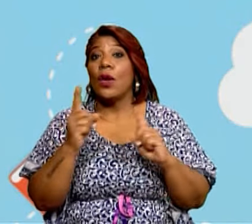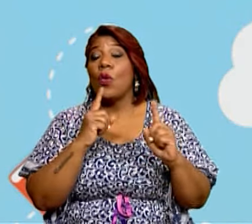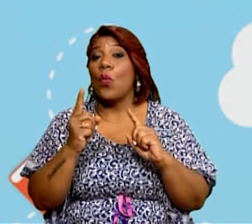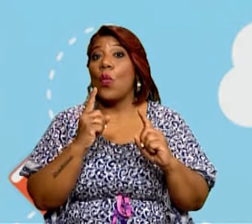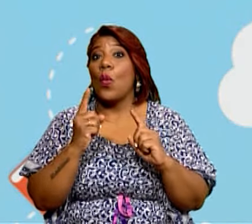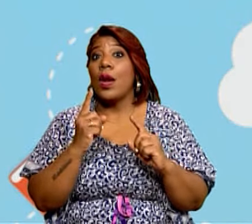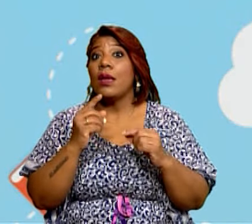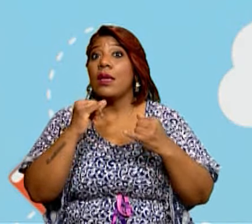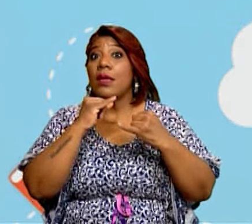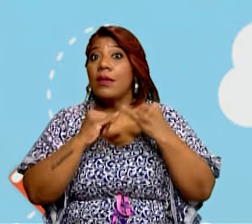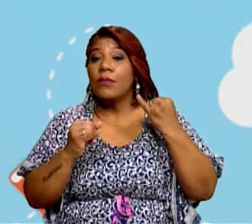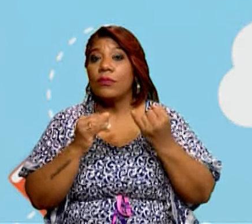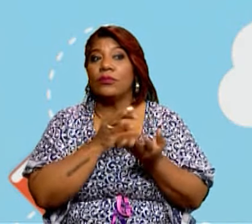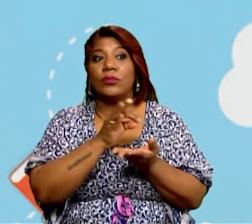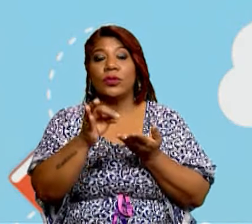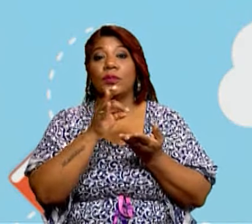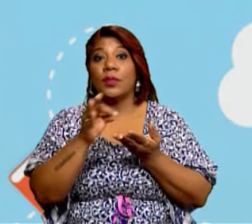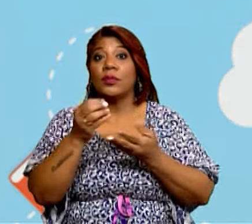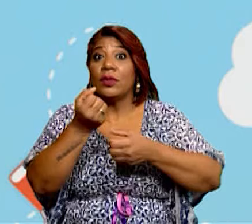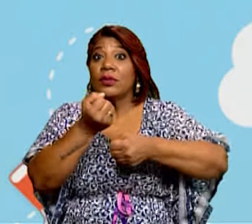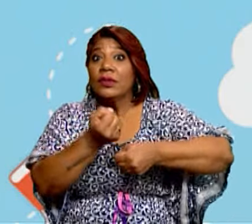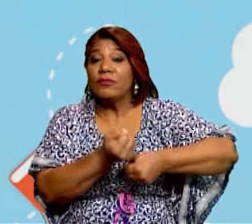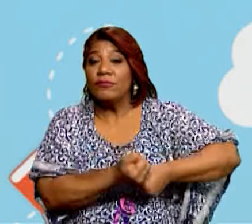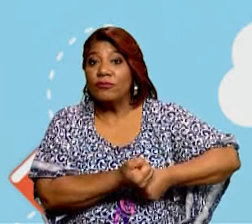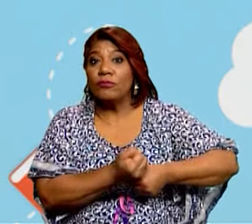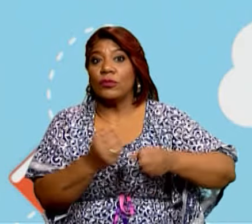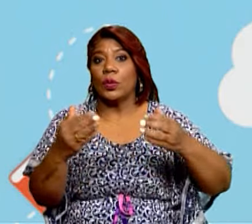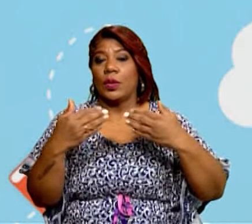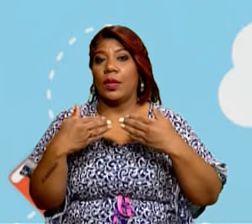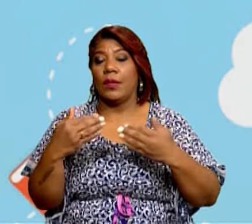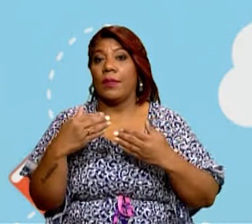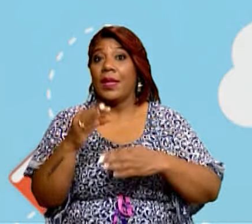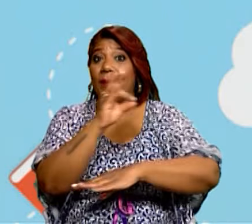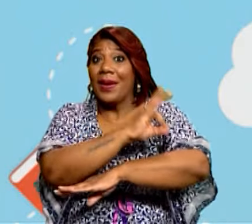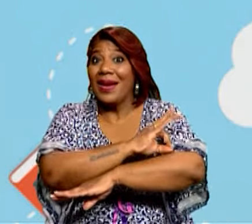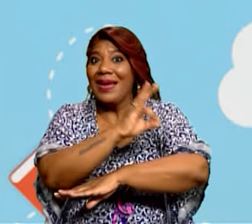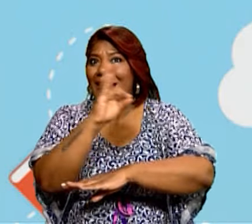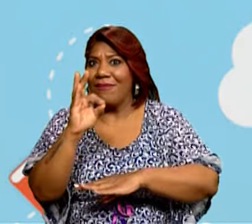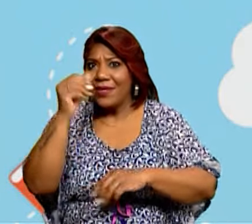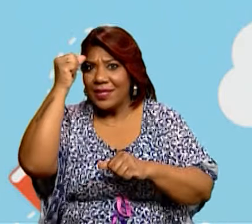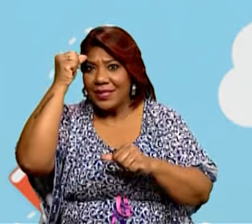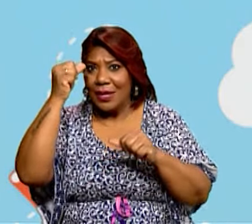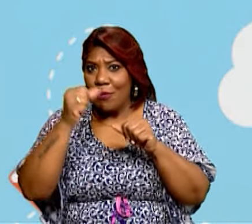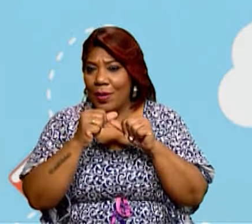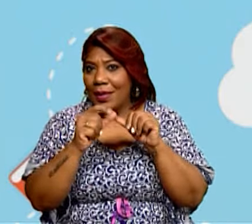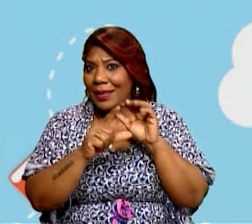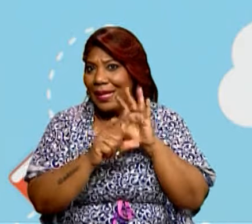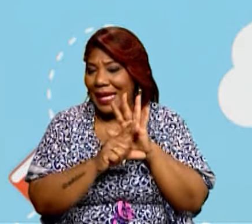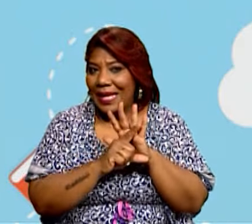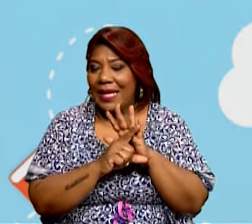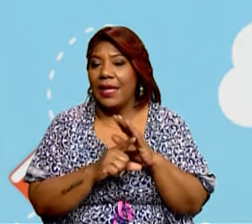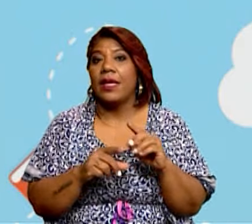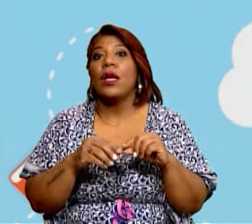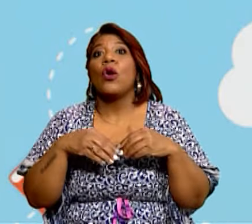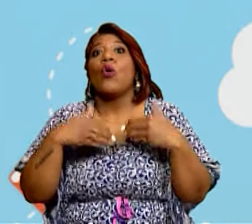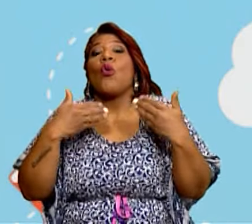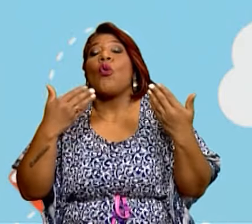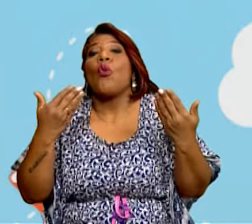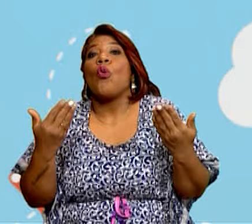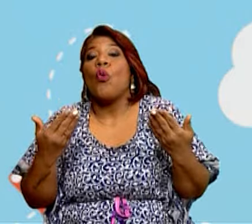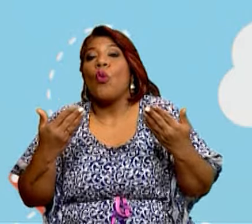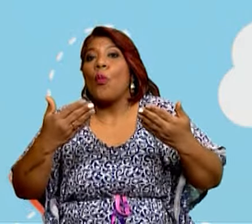fue creada dentro del país y cuándo se creó, cómo se divide políticamente el